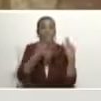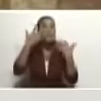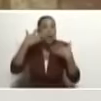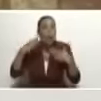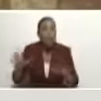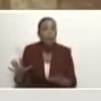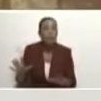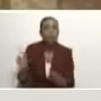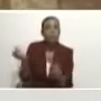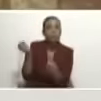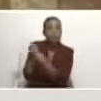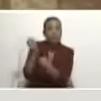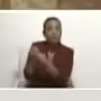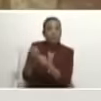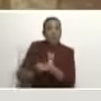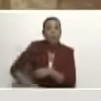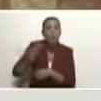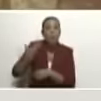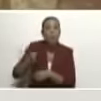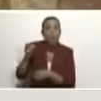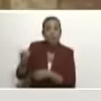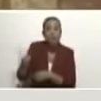seguramente va a jugar un papel estelar